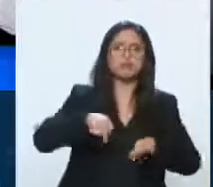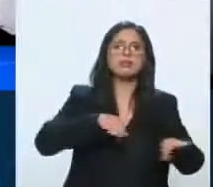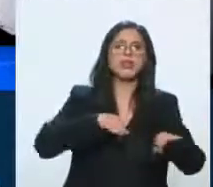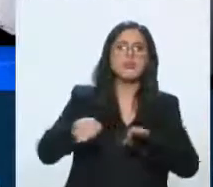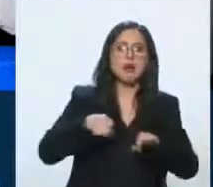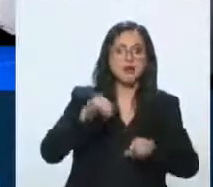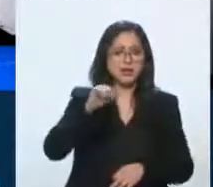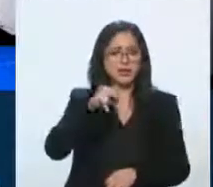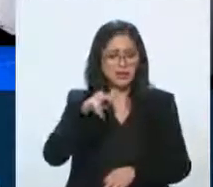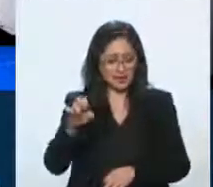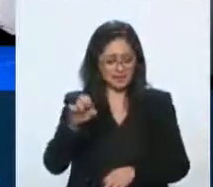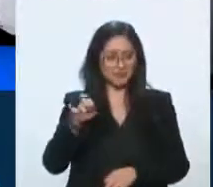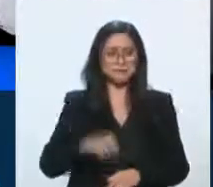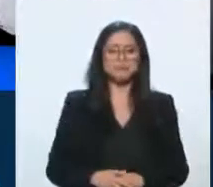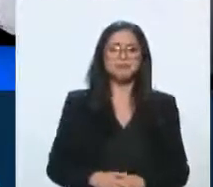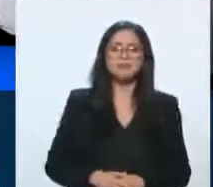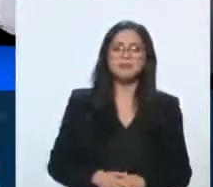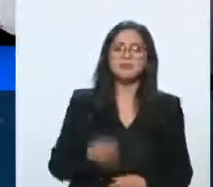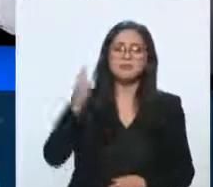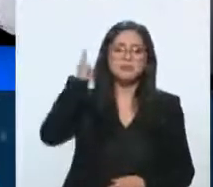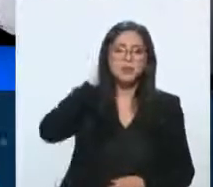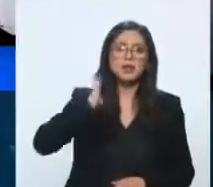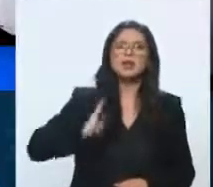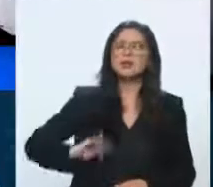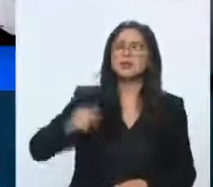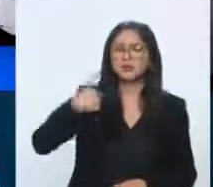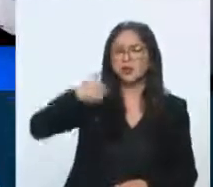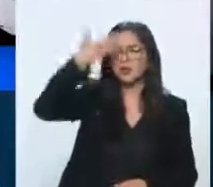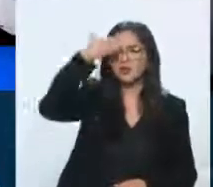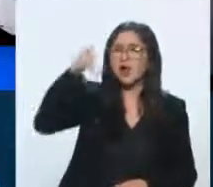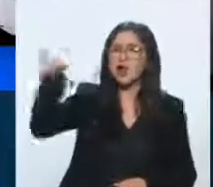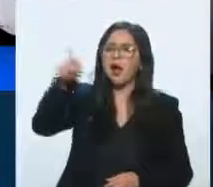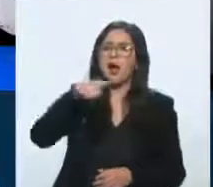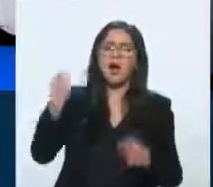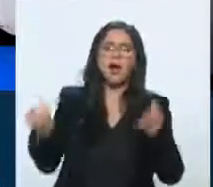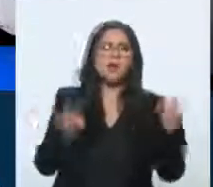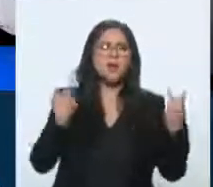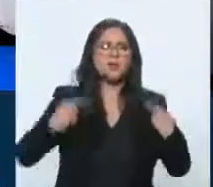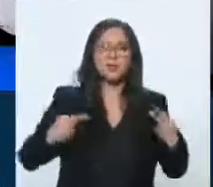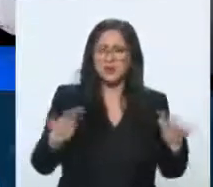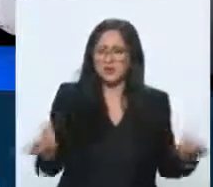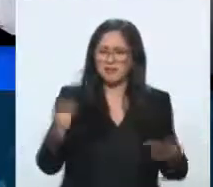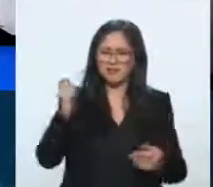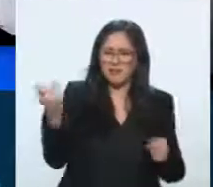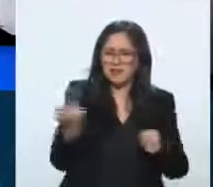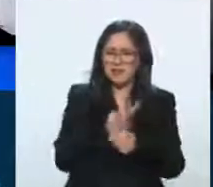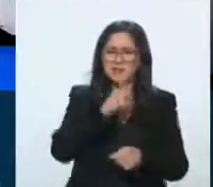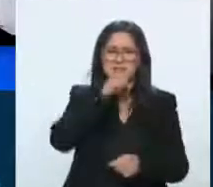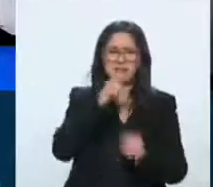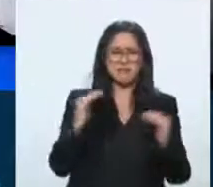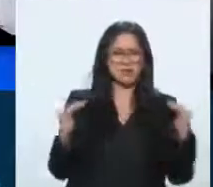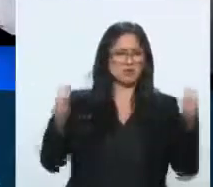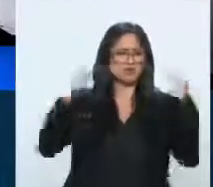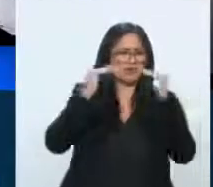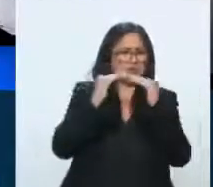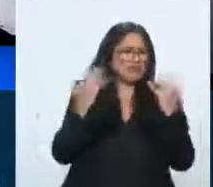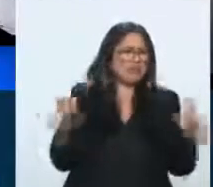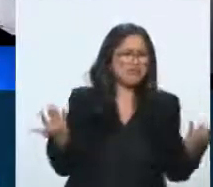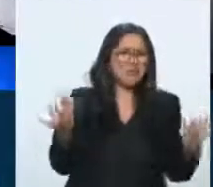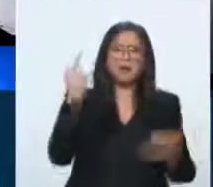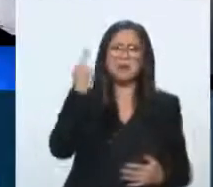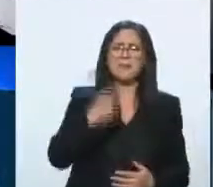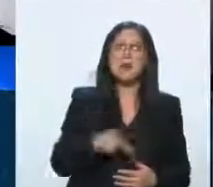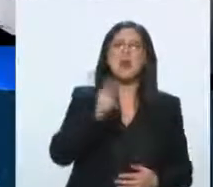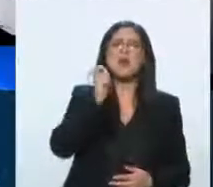que, entiendo que el resultado puede ser polémico, pero por ponerles un ejemplo de lo riguroso, de lo cuidadoso de